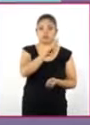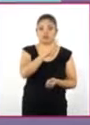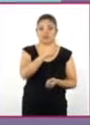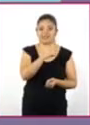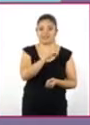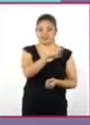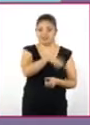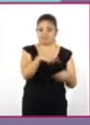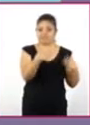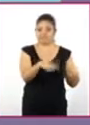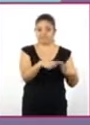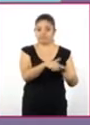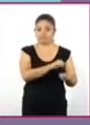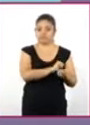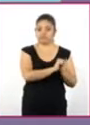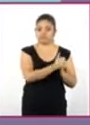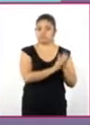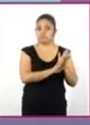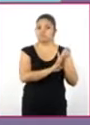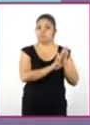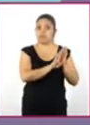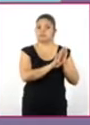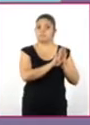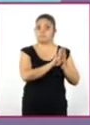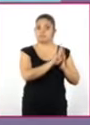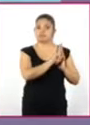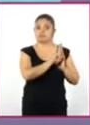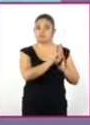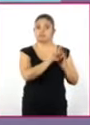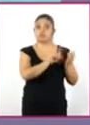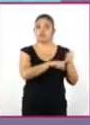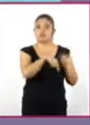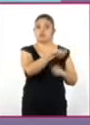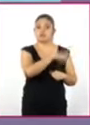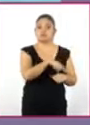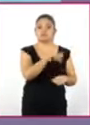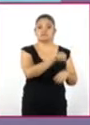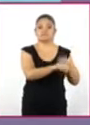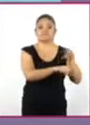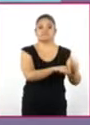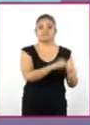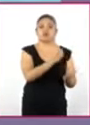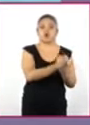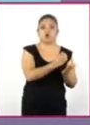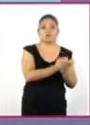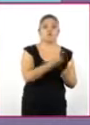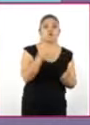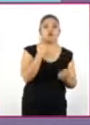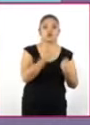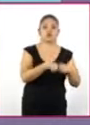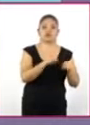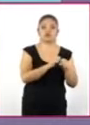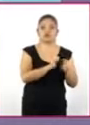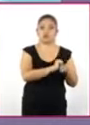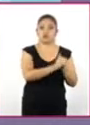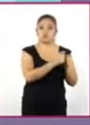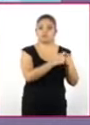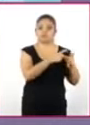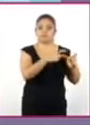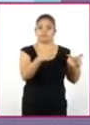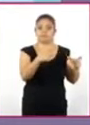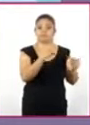tanto, se fortaleció aún más y dominó los ámbitos económico, político y social. Grandes